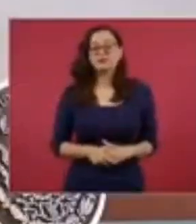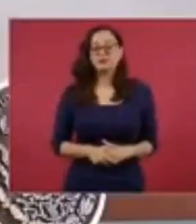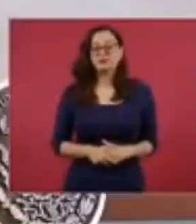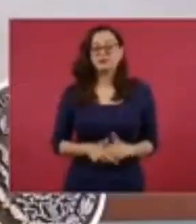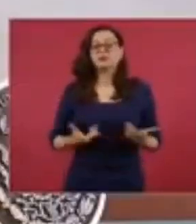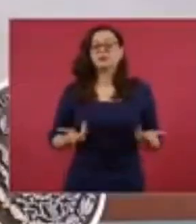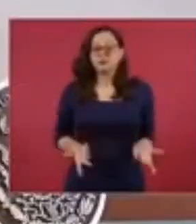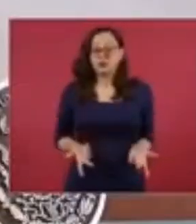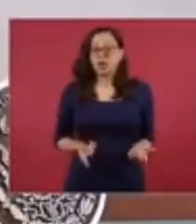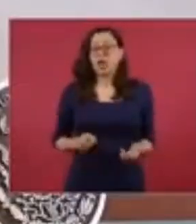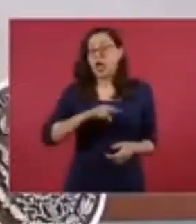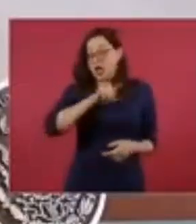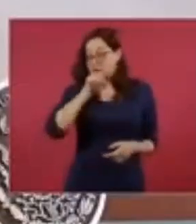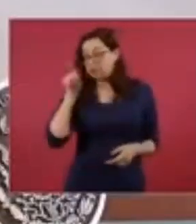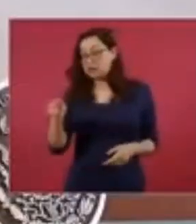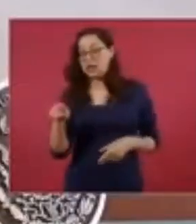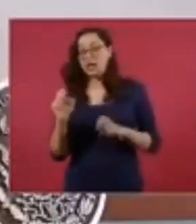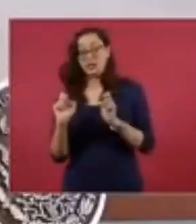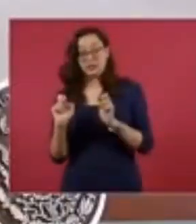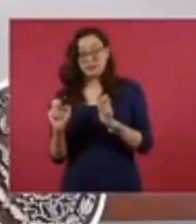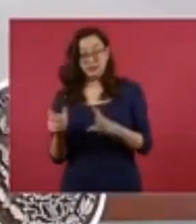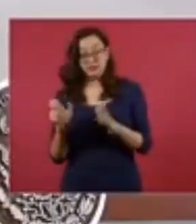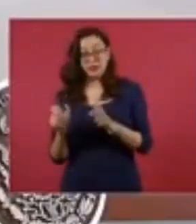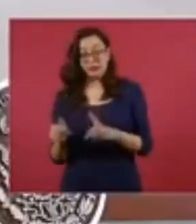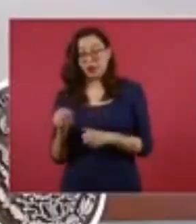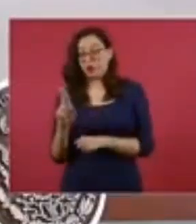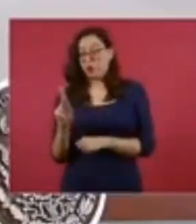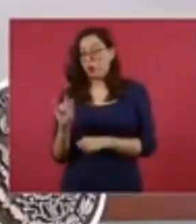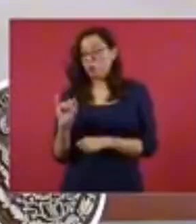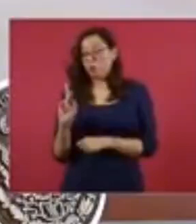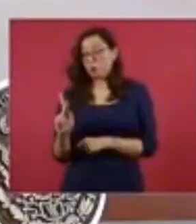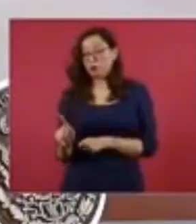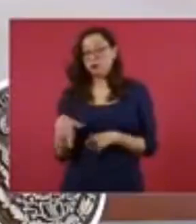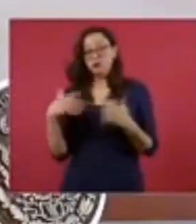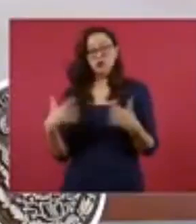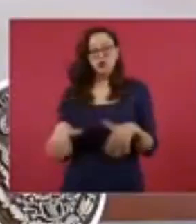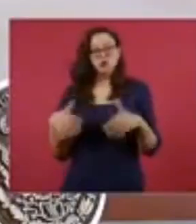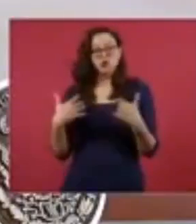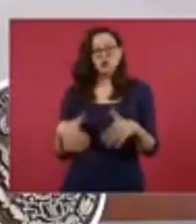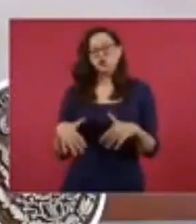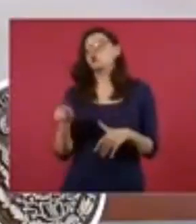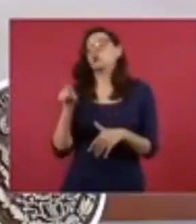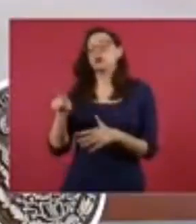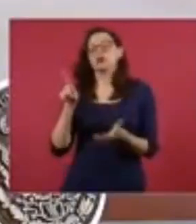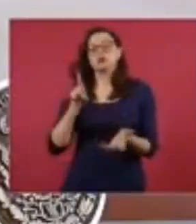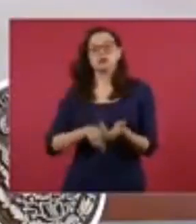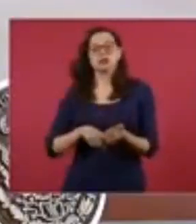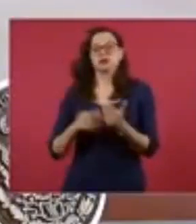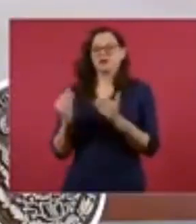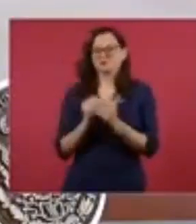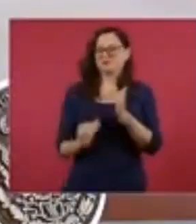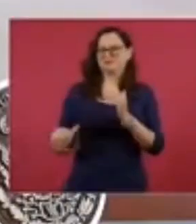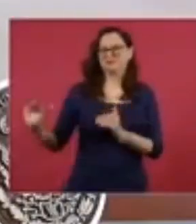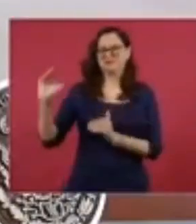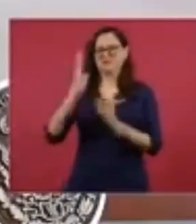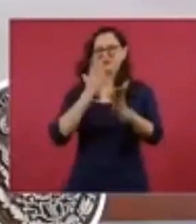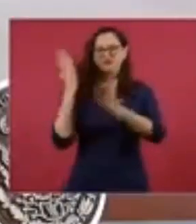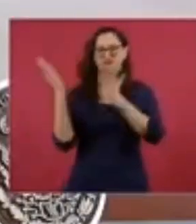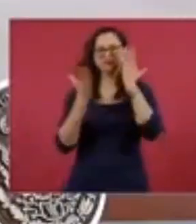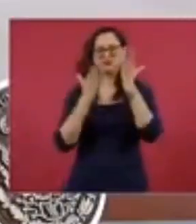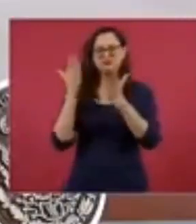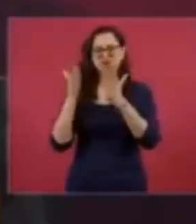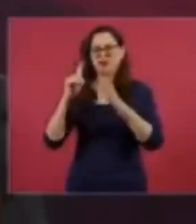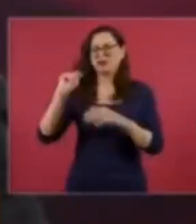la UPIP en Palenque es una escuela que brinda la mejor educación científica y tecnológica y promueve